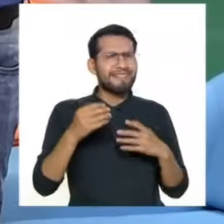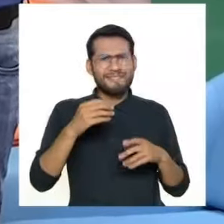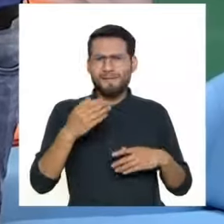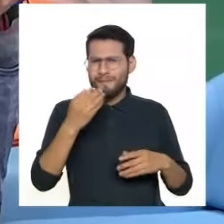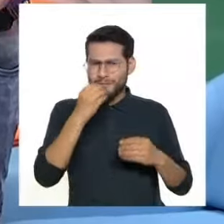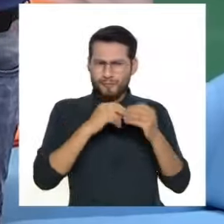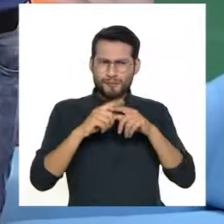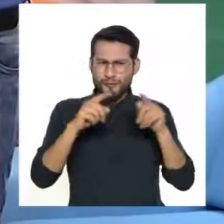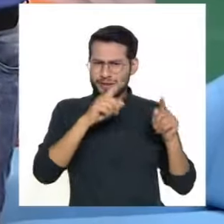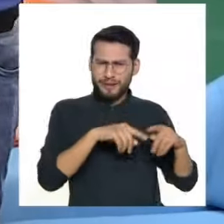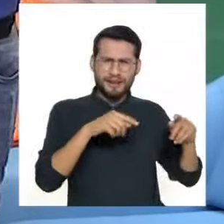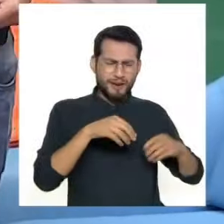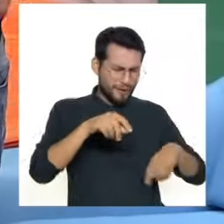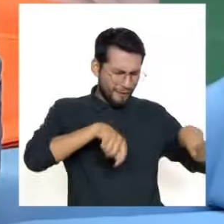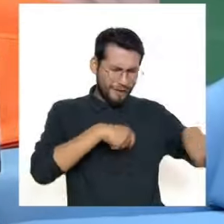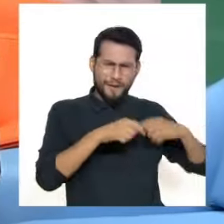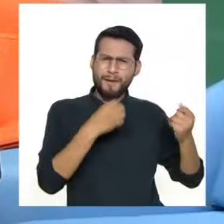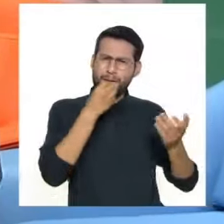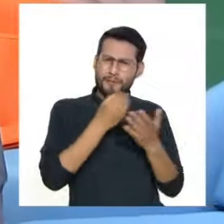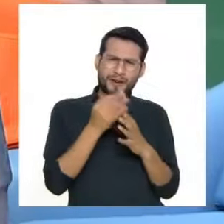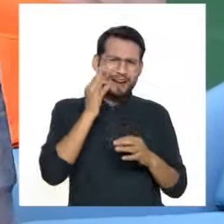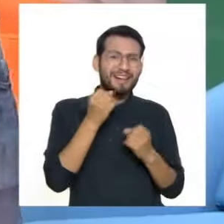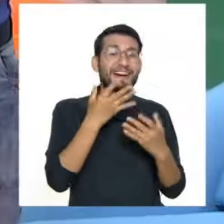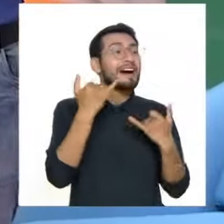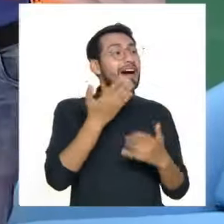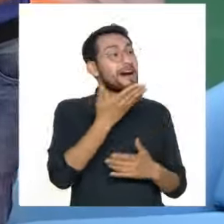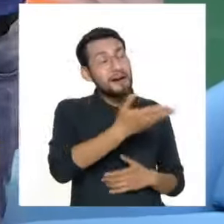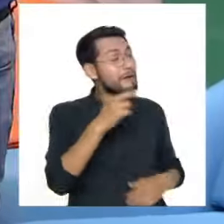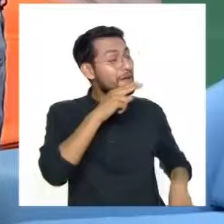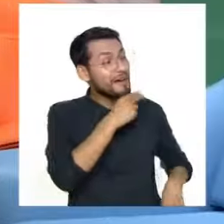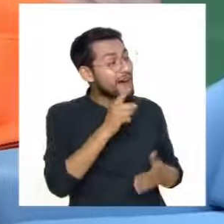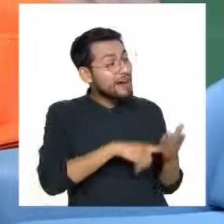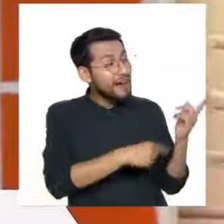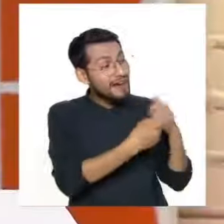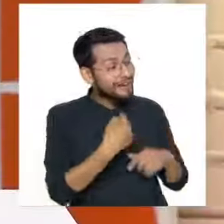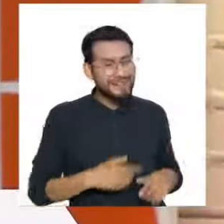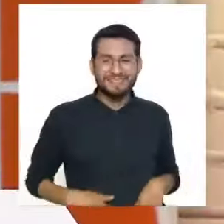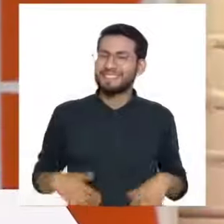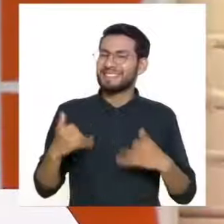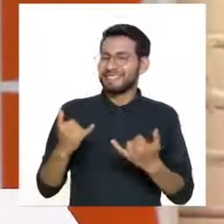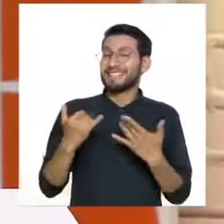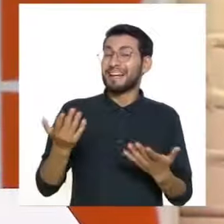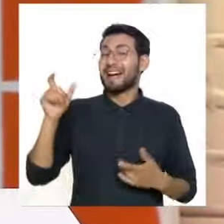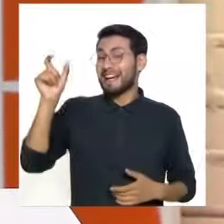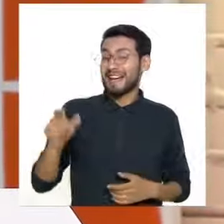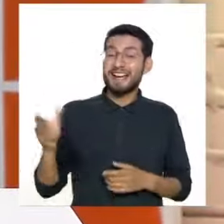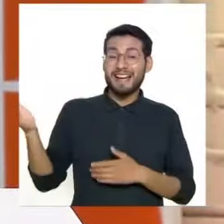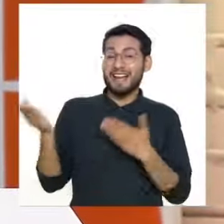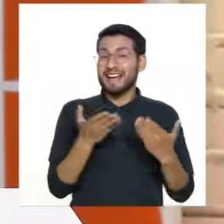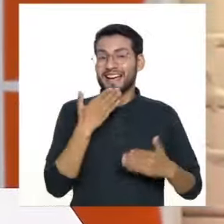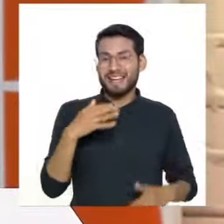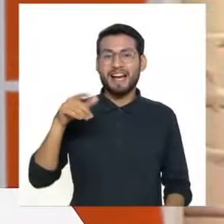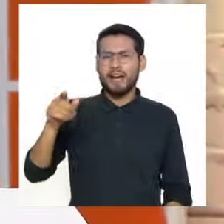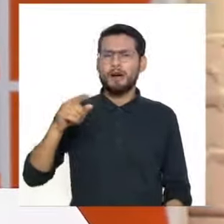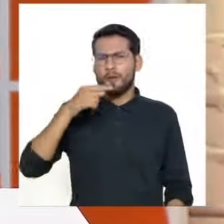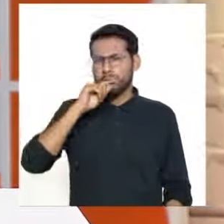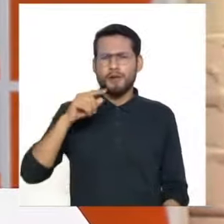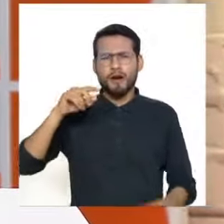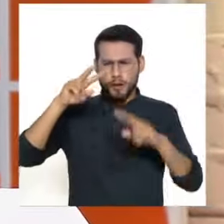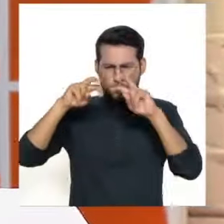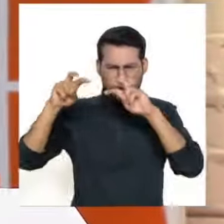santa ric va pintando un super programa nicolasa por favor cuéntanos quién viene te cuento nuestra artista invitada del día de hoy es antropóloga